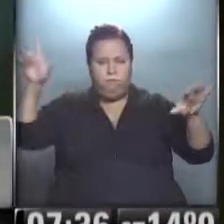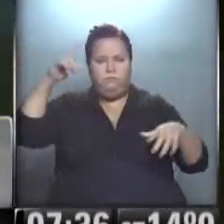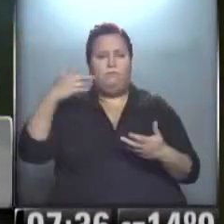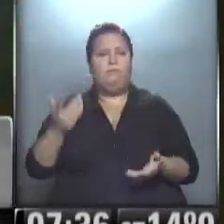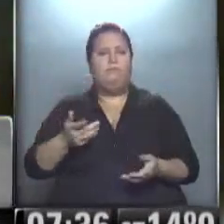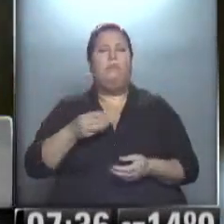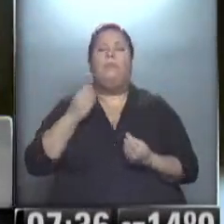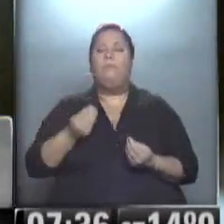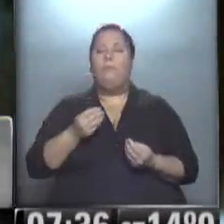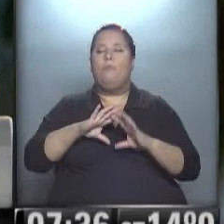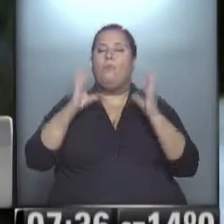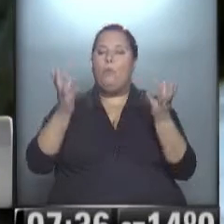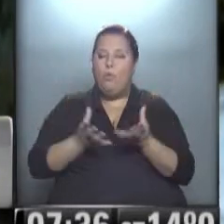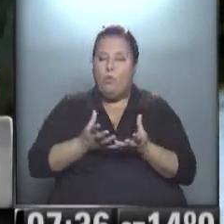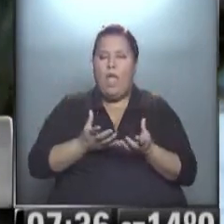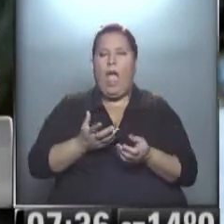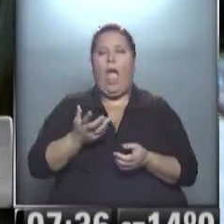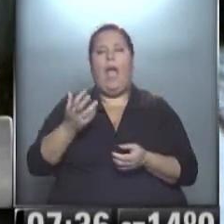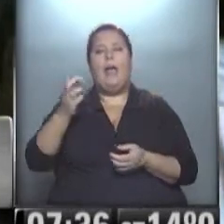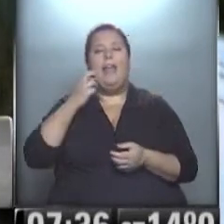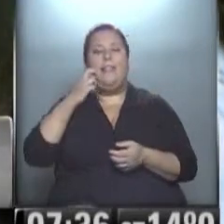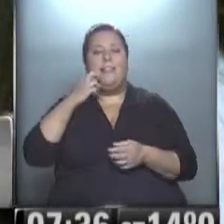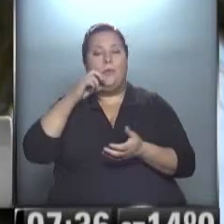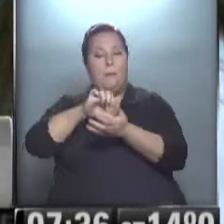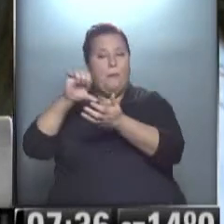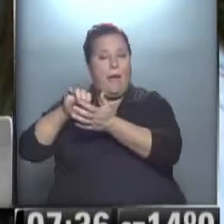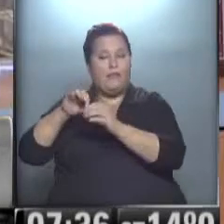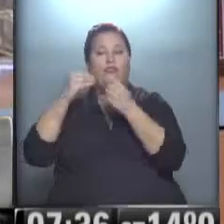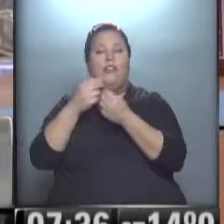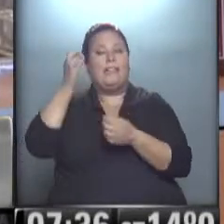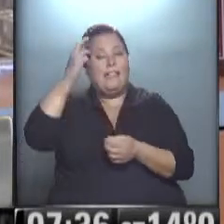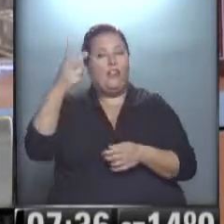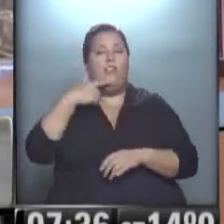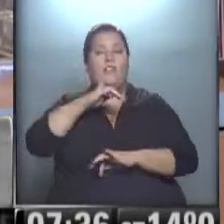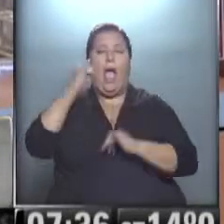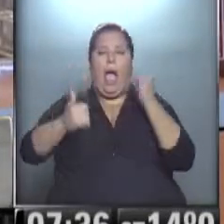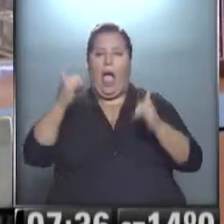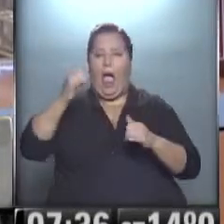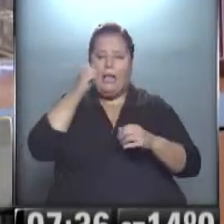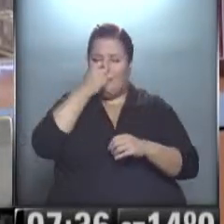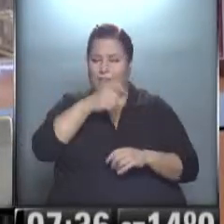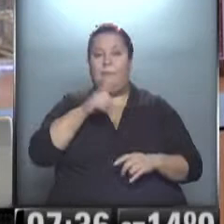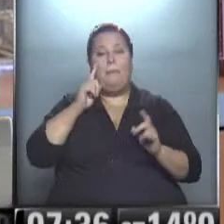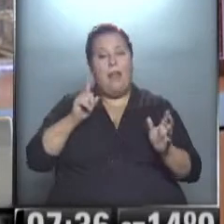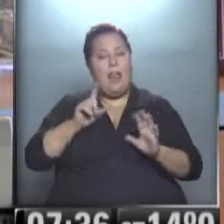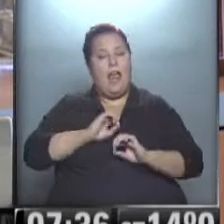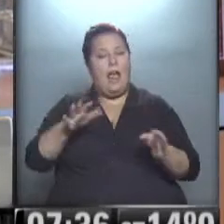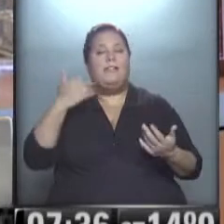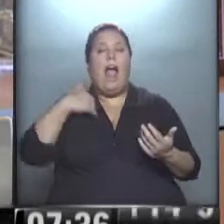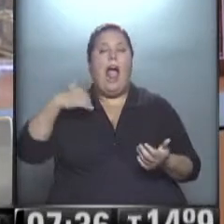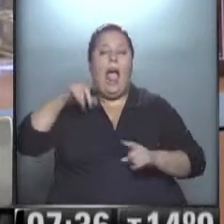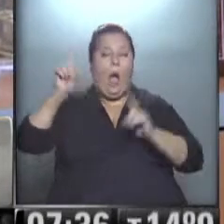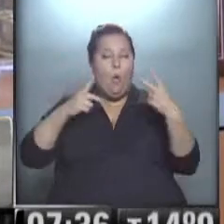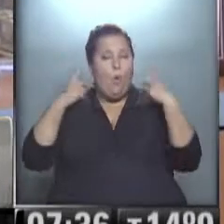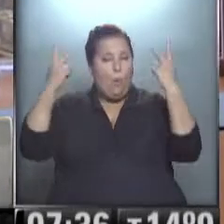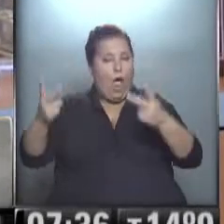teniendo en cuenta el mundial 19 de los 32 países que participaron reportaron casos el riesgo muy alto que algún argentino que haya